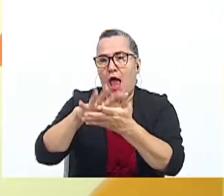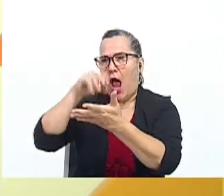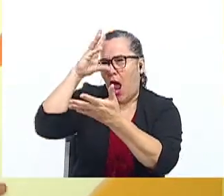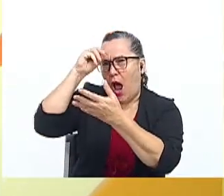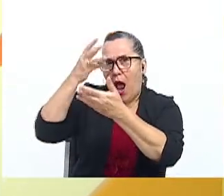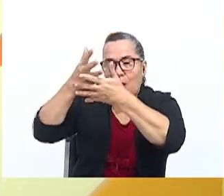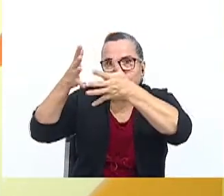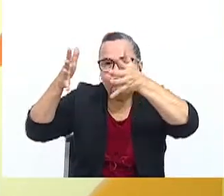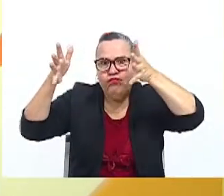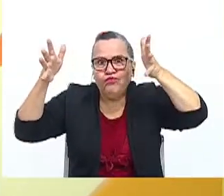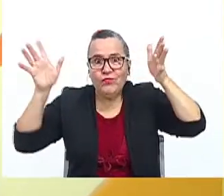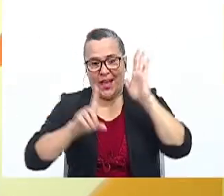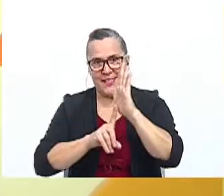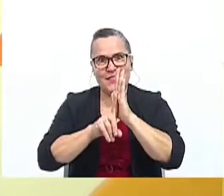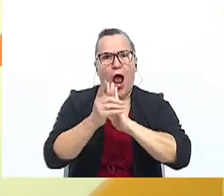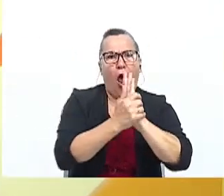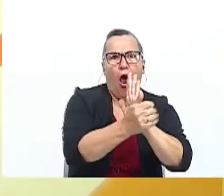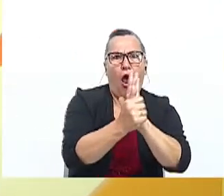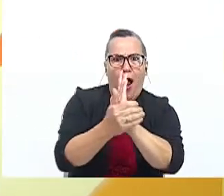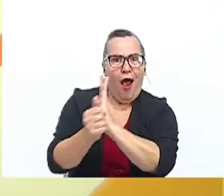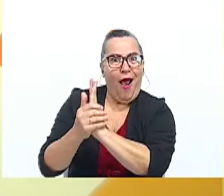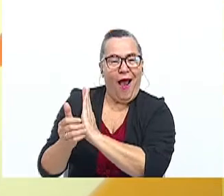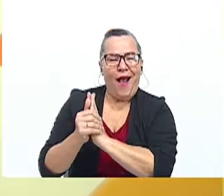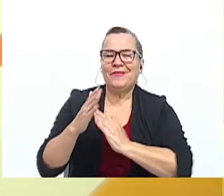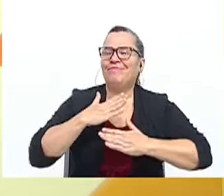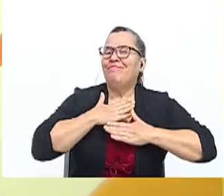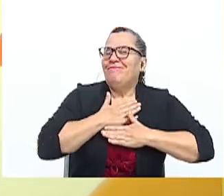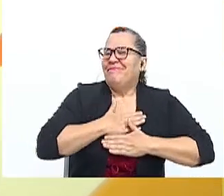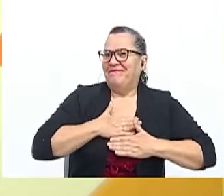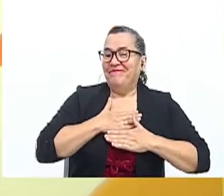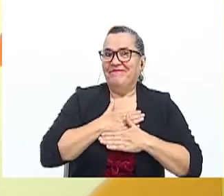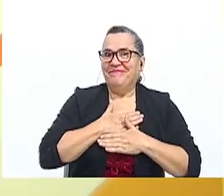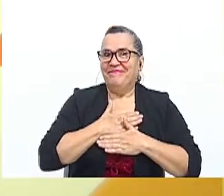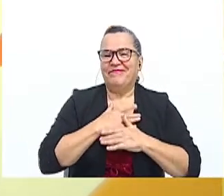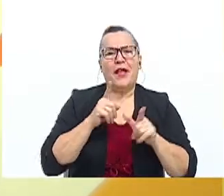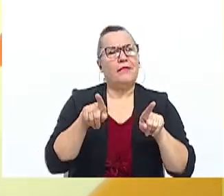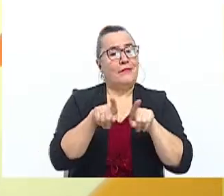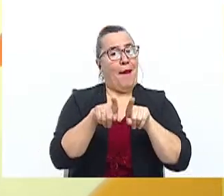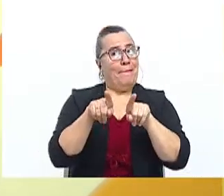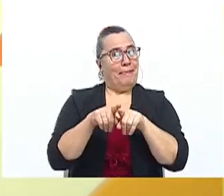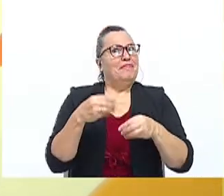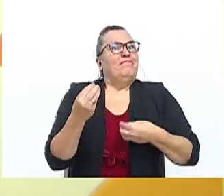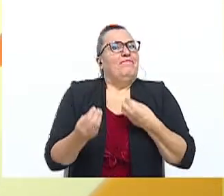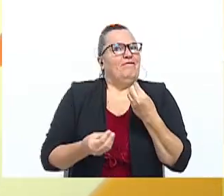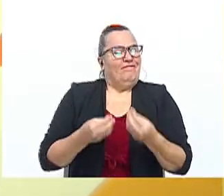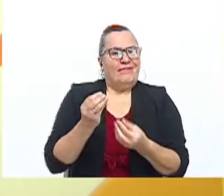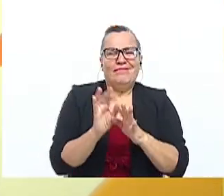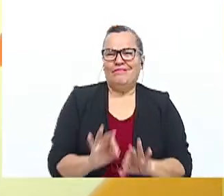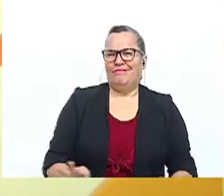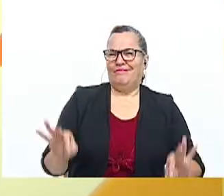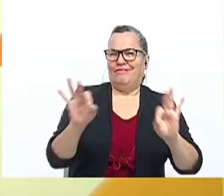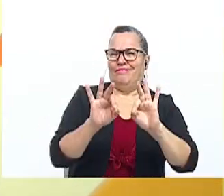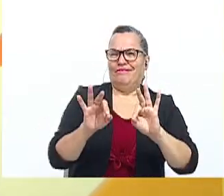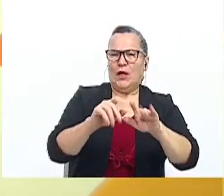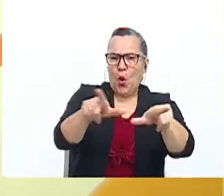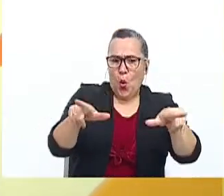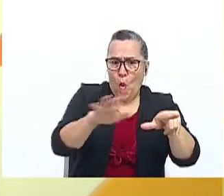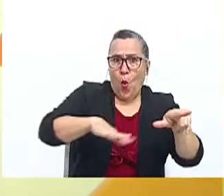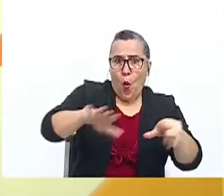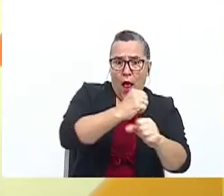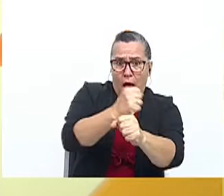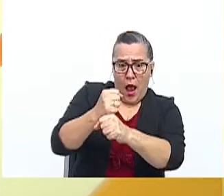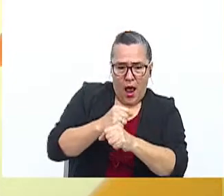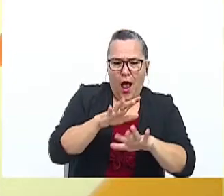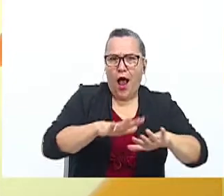conocimientos, desarrollar habilidades y disfrutarlo mucho. También es importante que preparen su lugar de